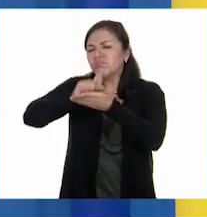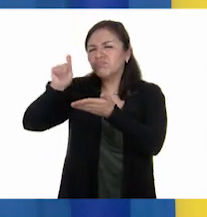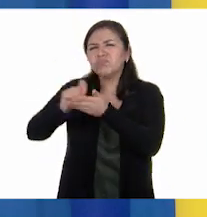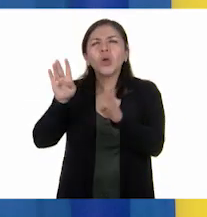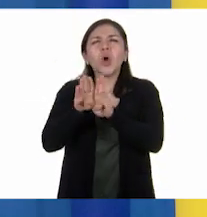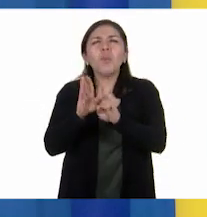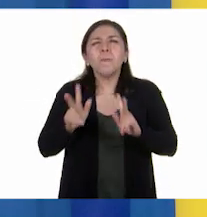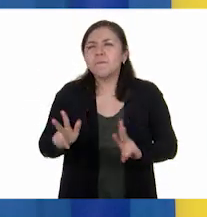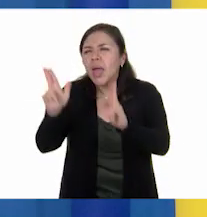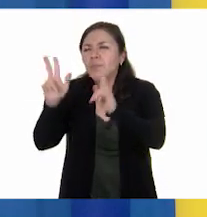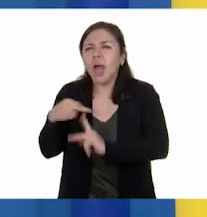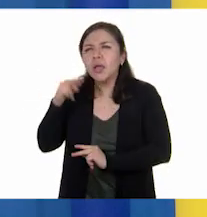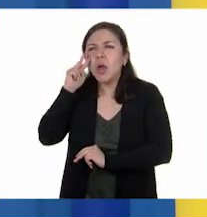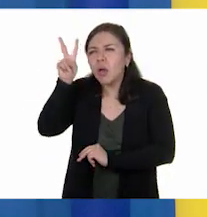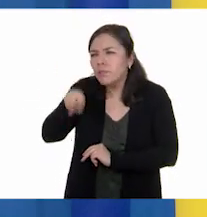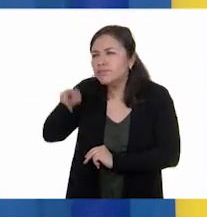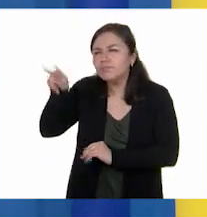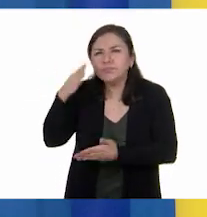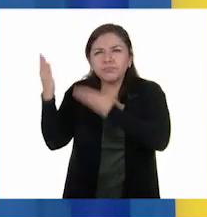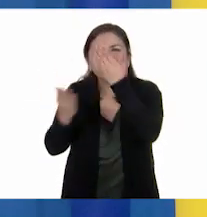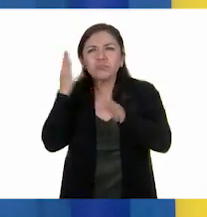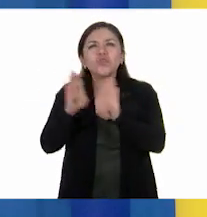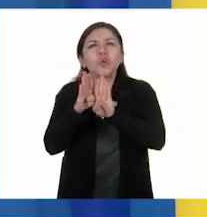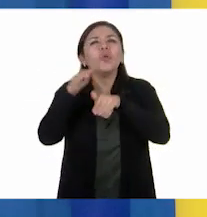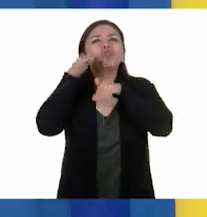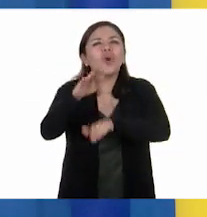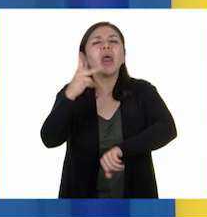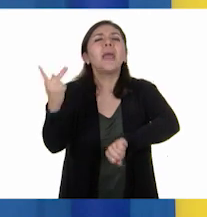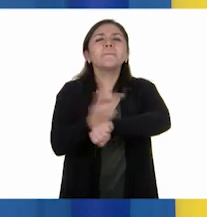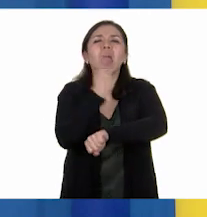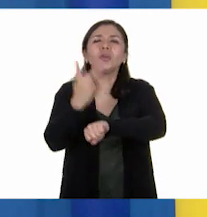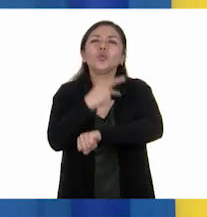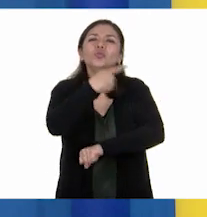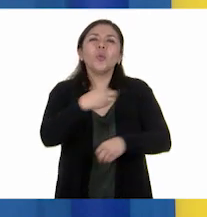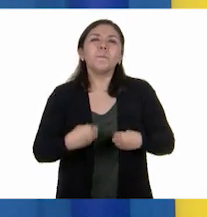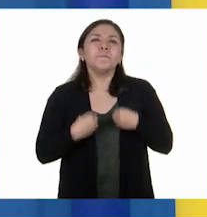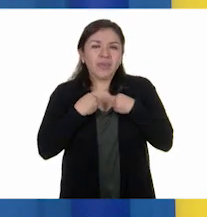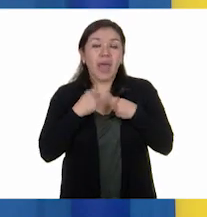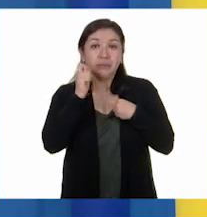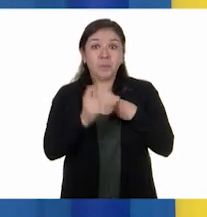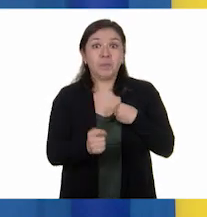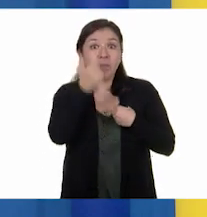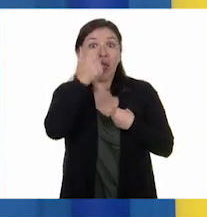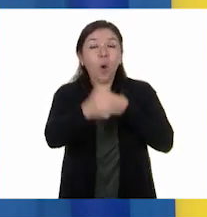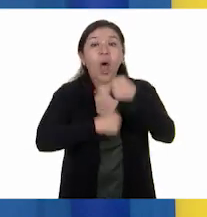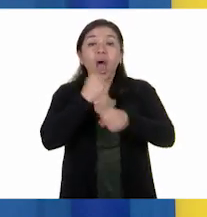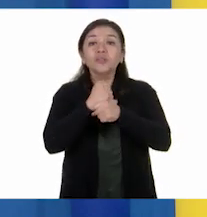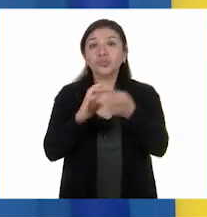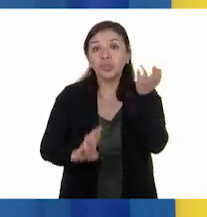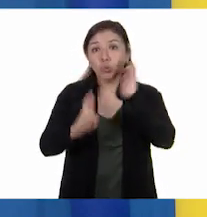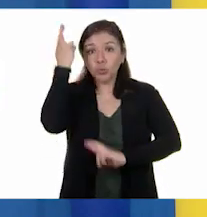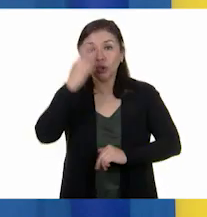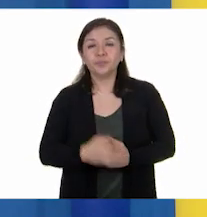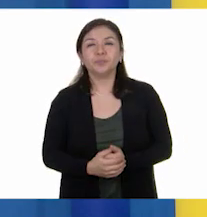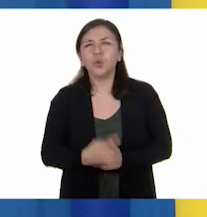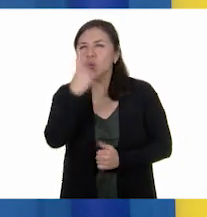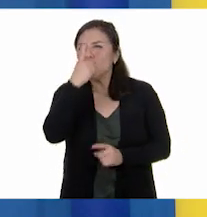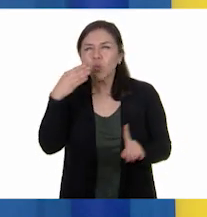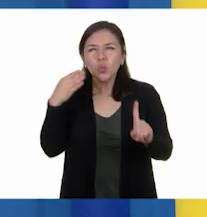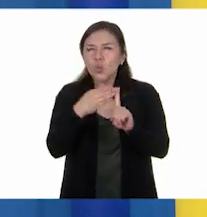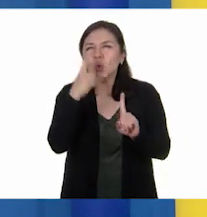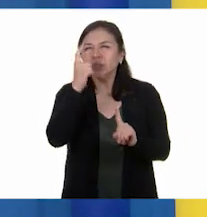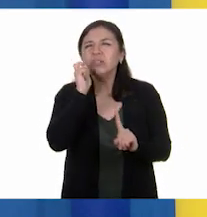relatos históricos que hablan sobre algunos acontecimientos ocurridos durante los primeros años de la Revolución. En